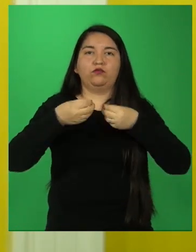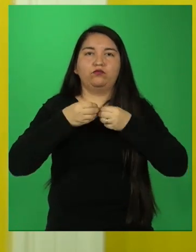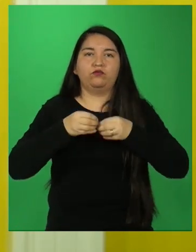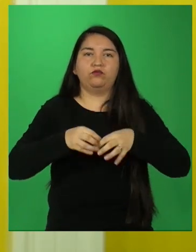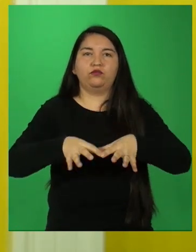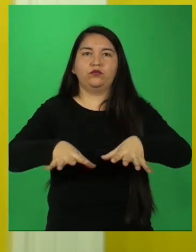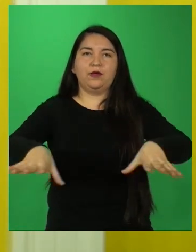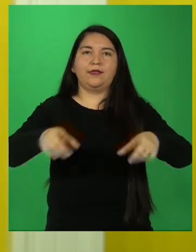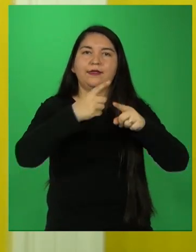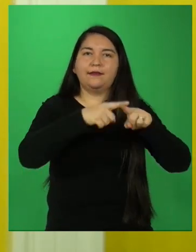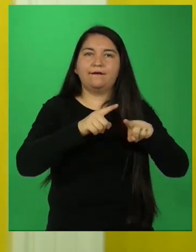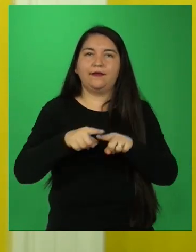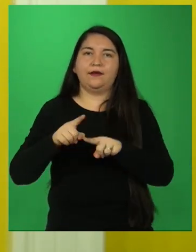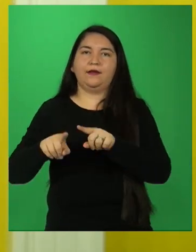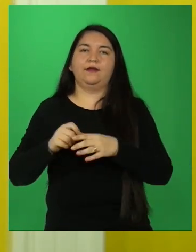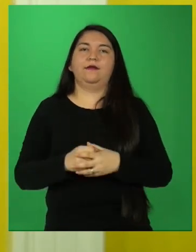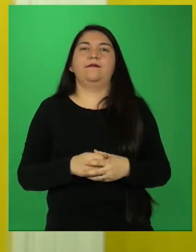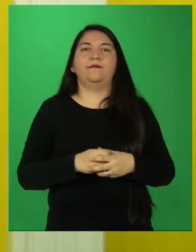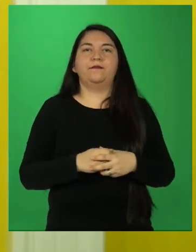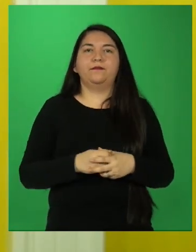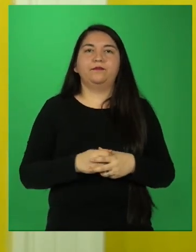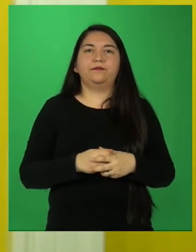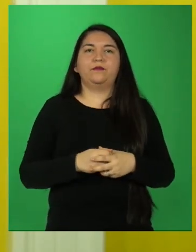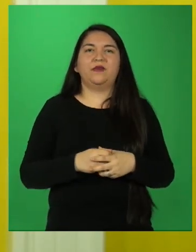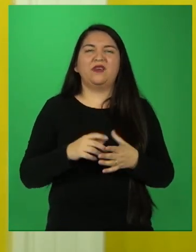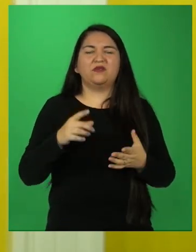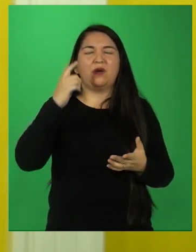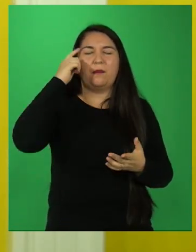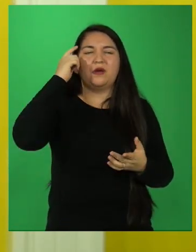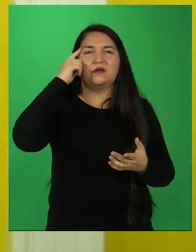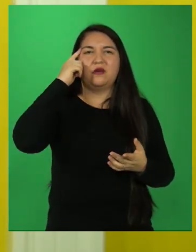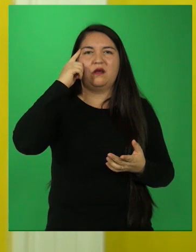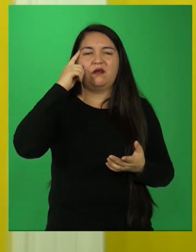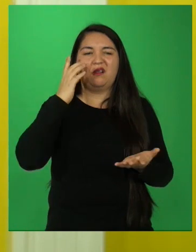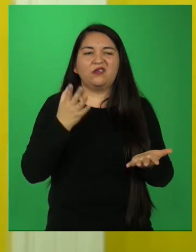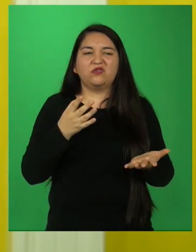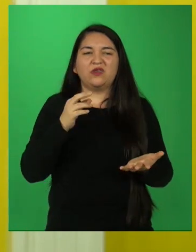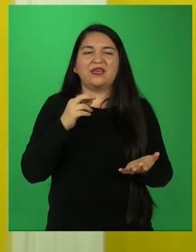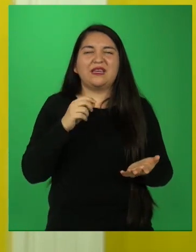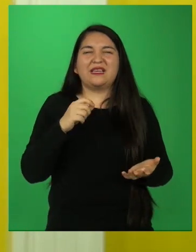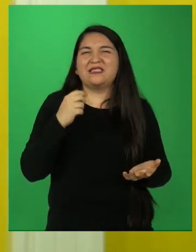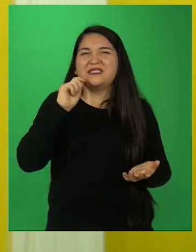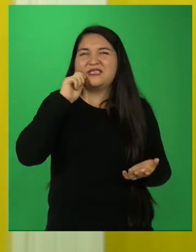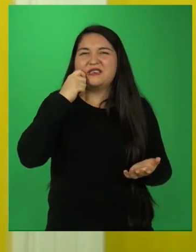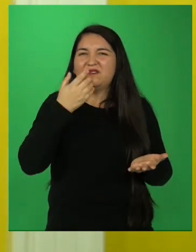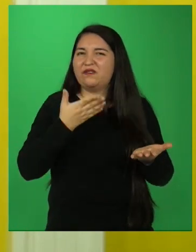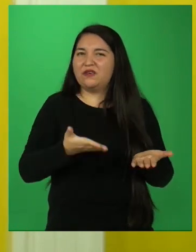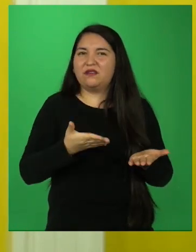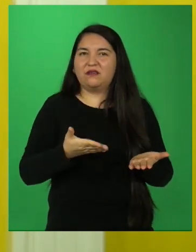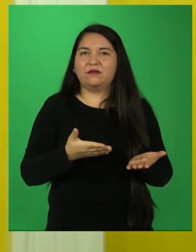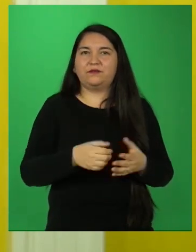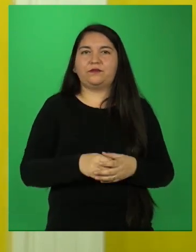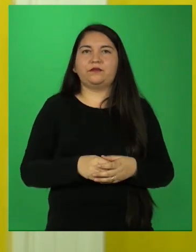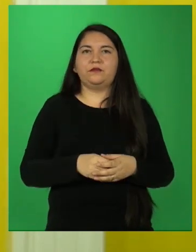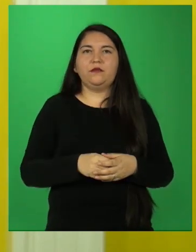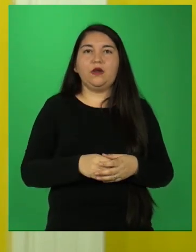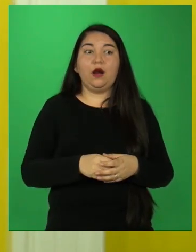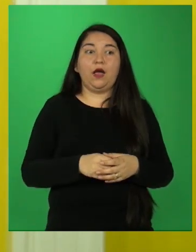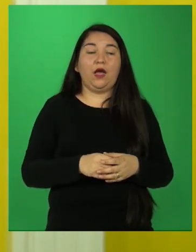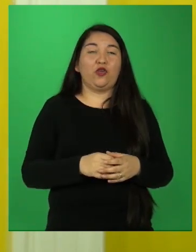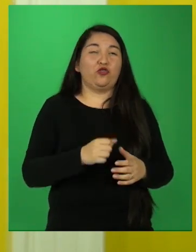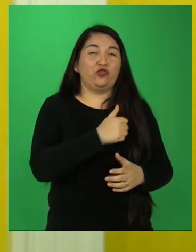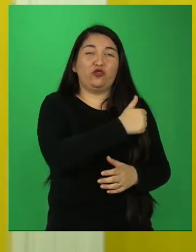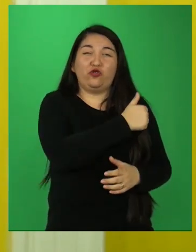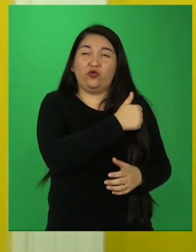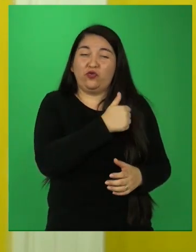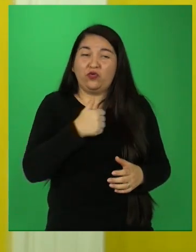de desglosar esta definición y cuestionar lo que es la descendencia fértil, porque no todos los organismos